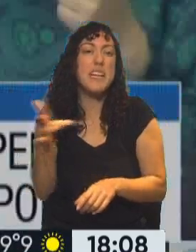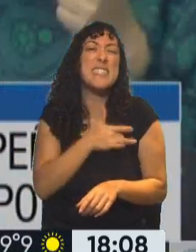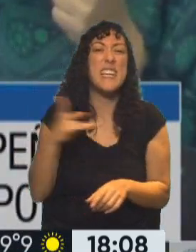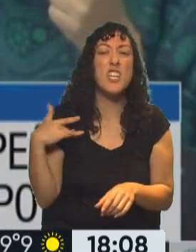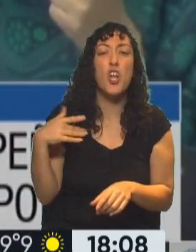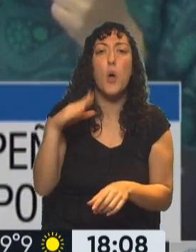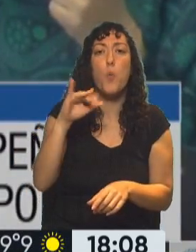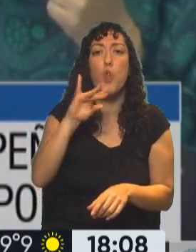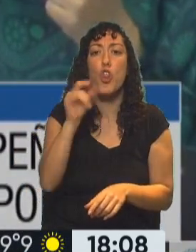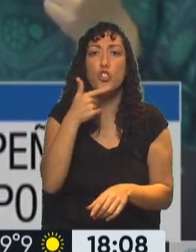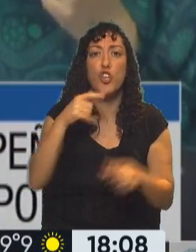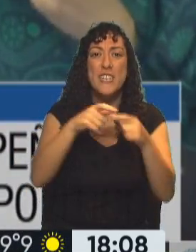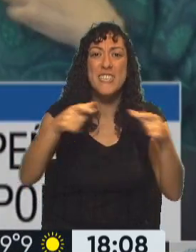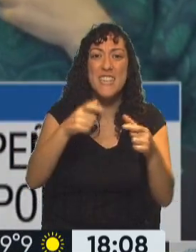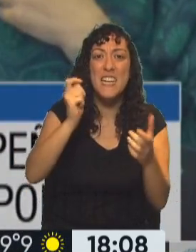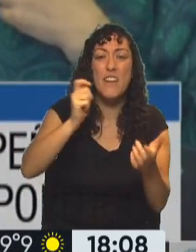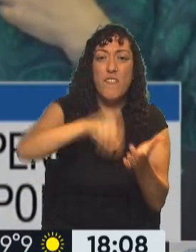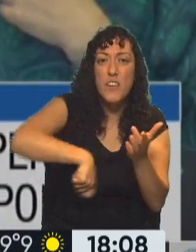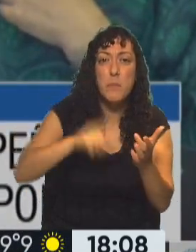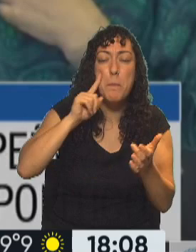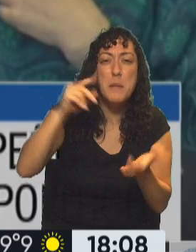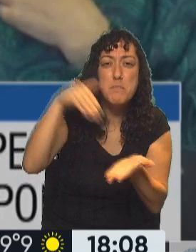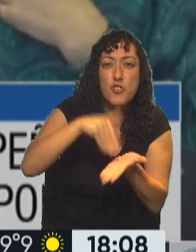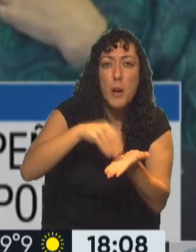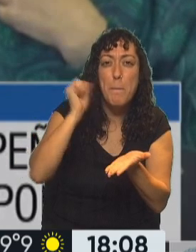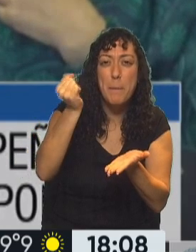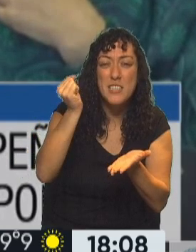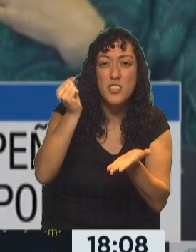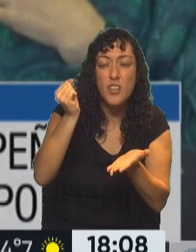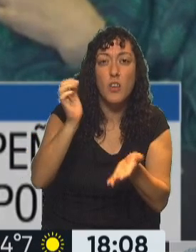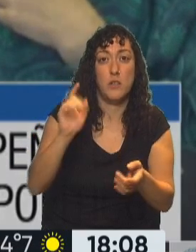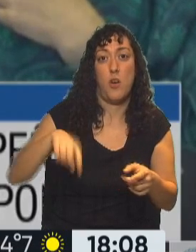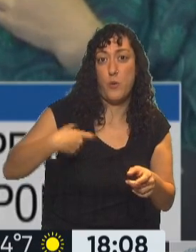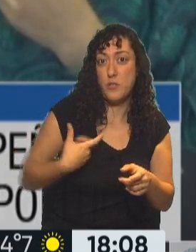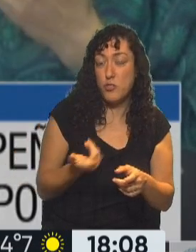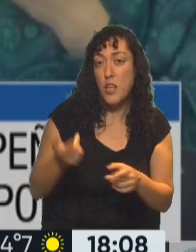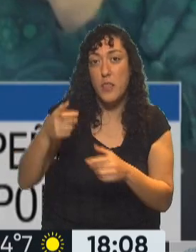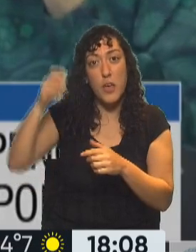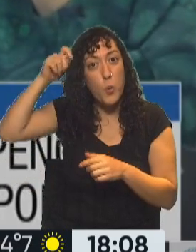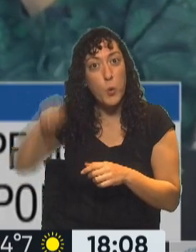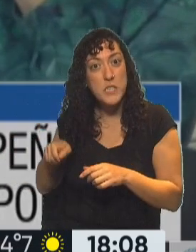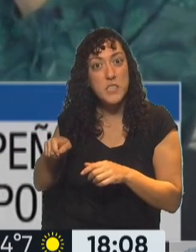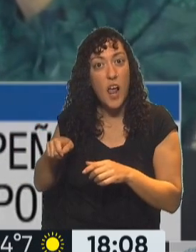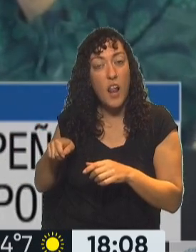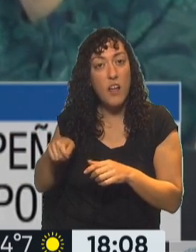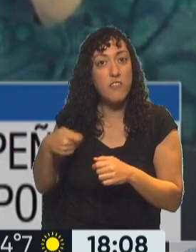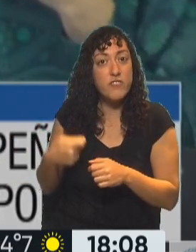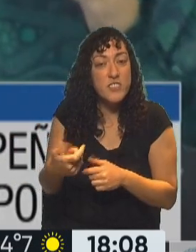que firmó cheques por 1.000 millones de pesos, desfinanciando la obra social de los judiciales. Y la vida va.